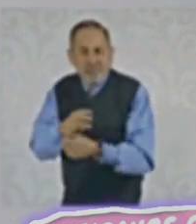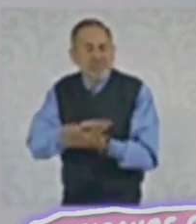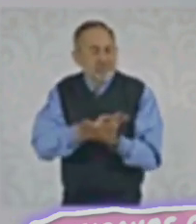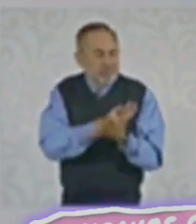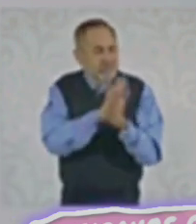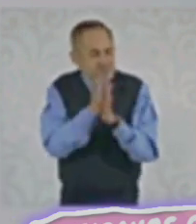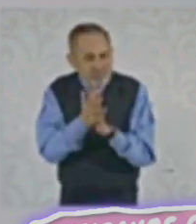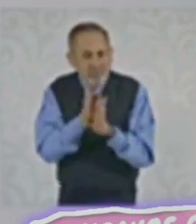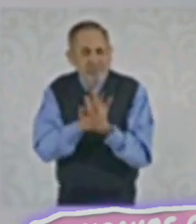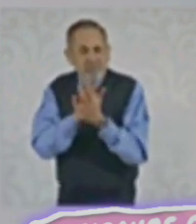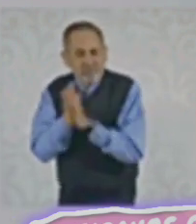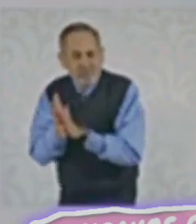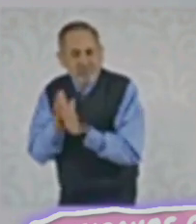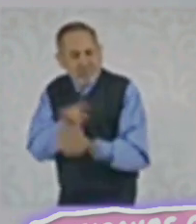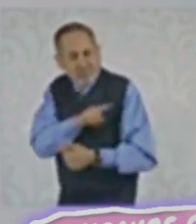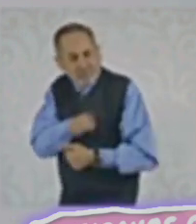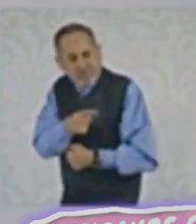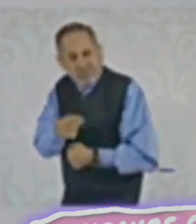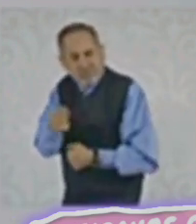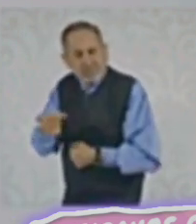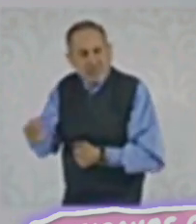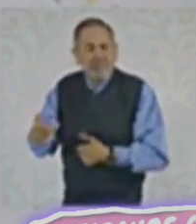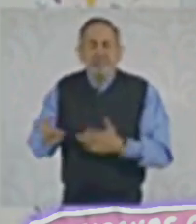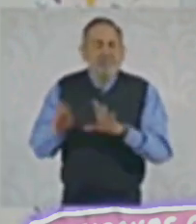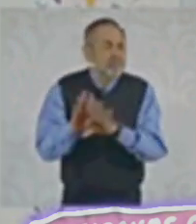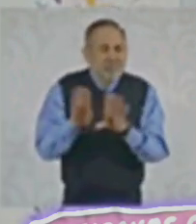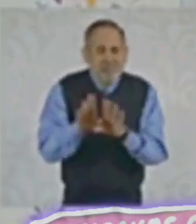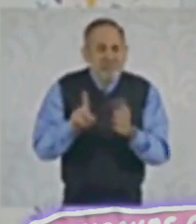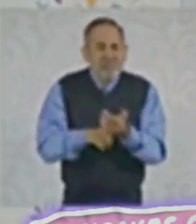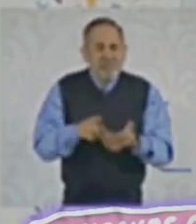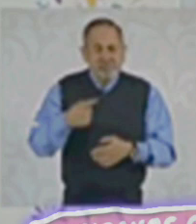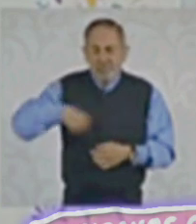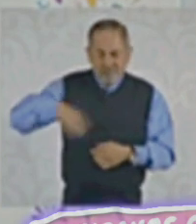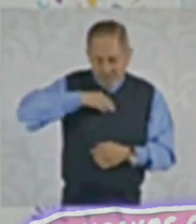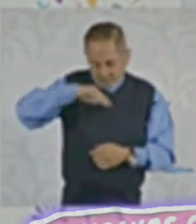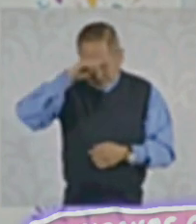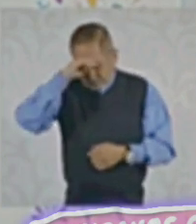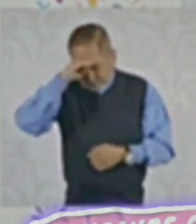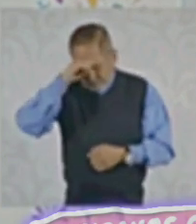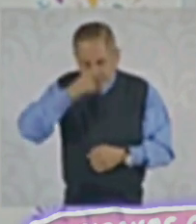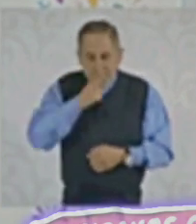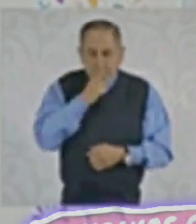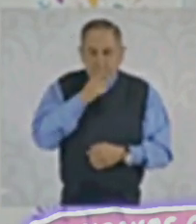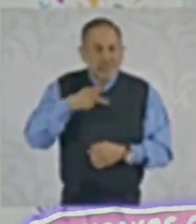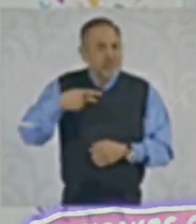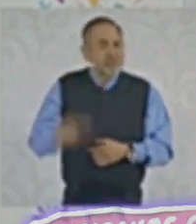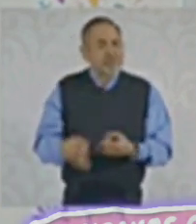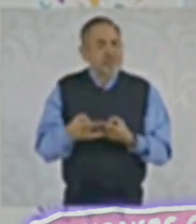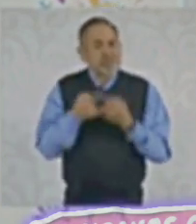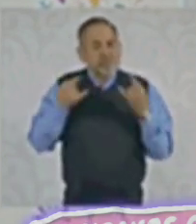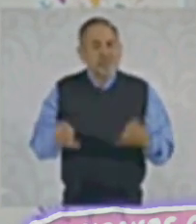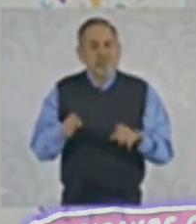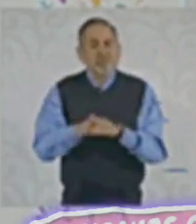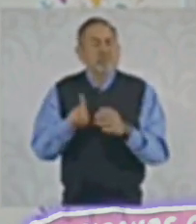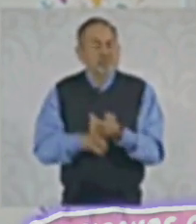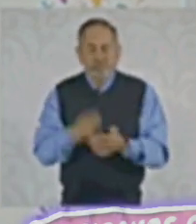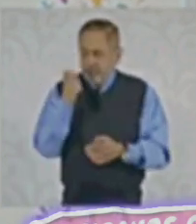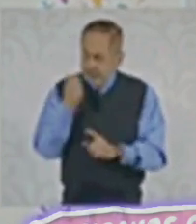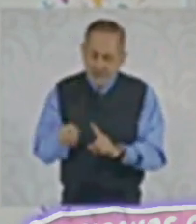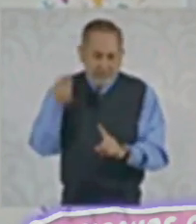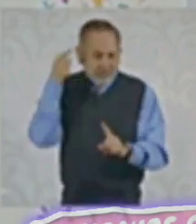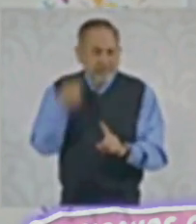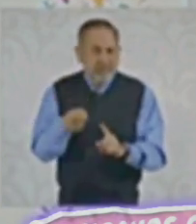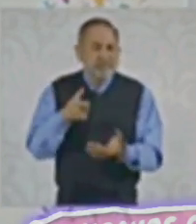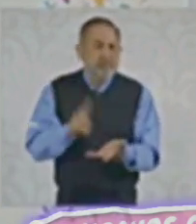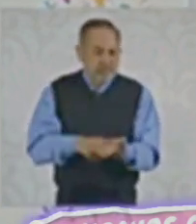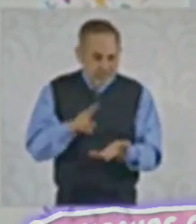recuperar el sentido de patria, el sentido de nación, el sentido histórico es un elemento